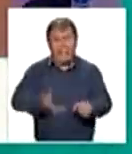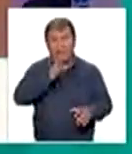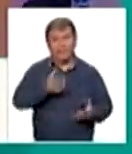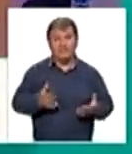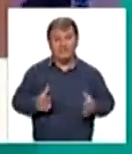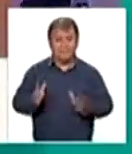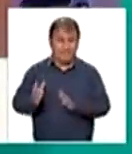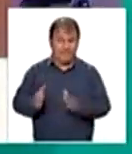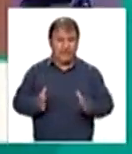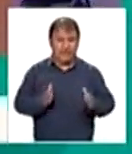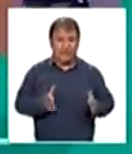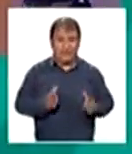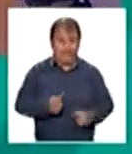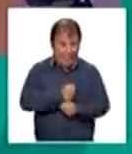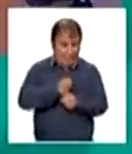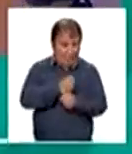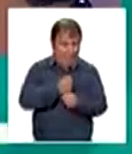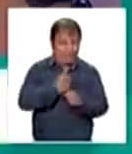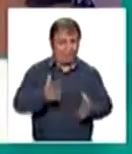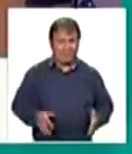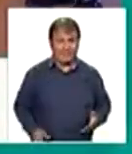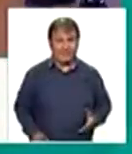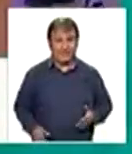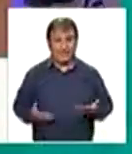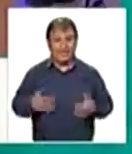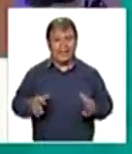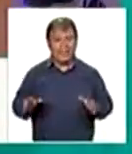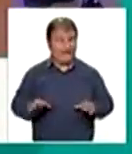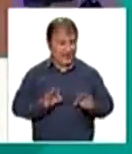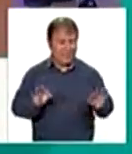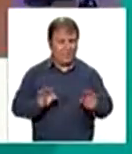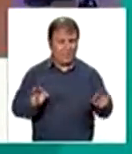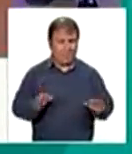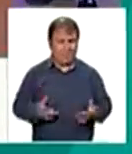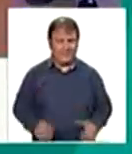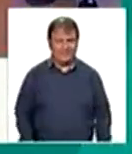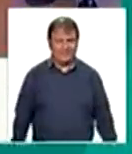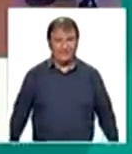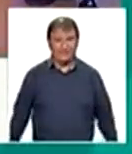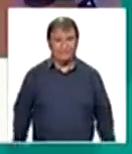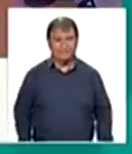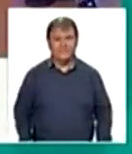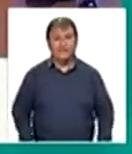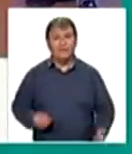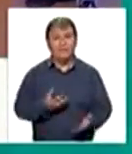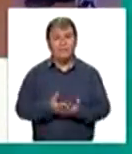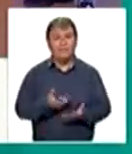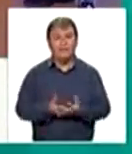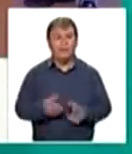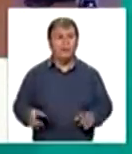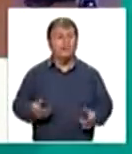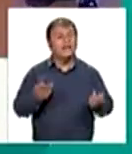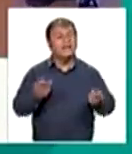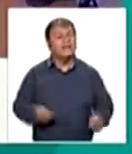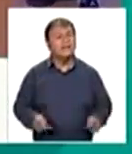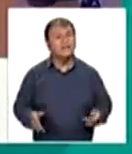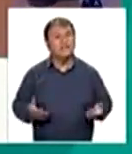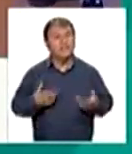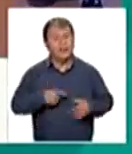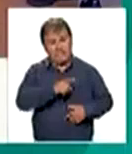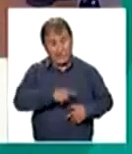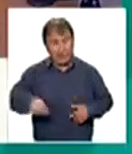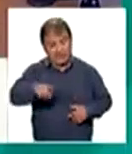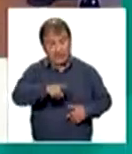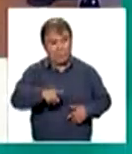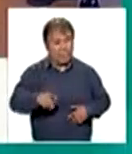está preparando con café. Nada de forzada. Aitana no es nada de forzada, tranquilos. Nada. Oye, pero además, lo que pasa es que ellos hacen